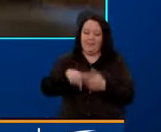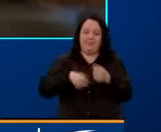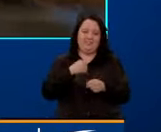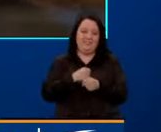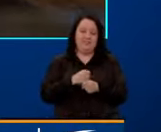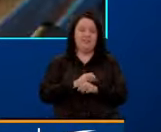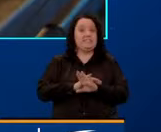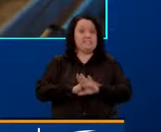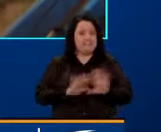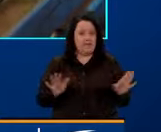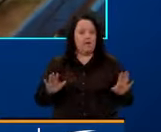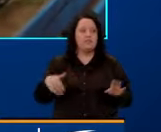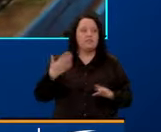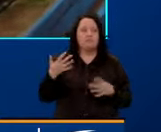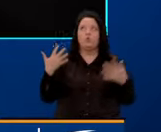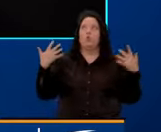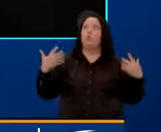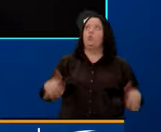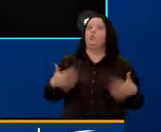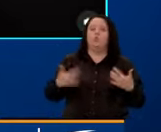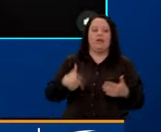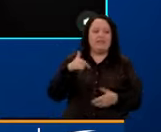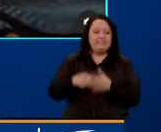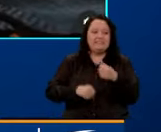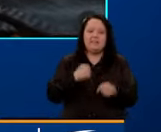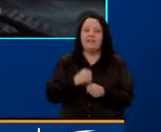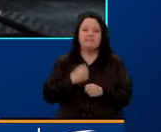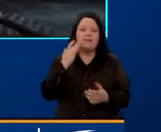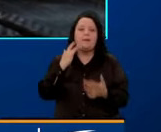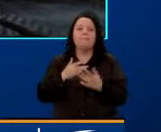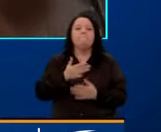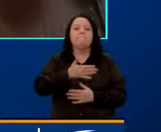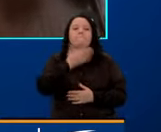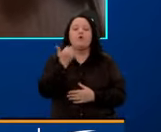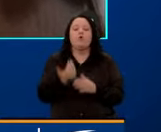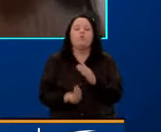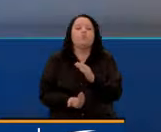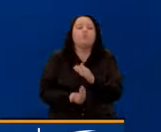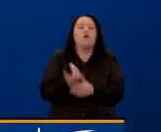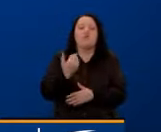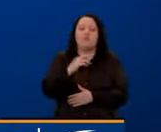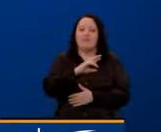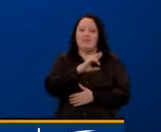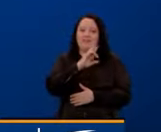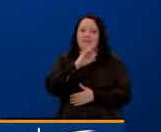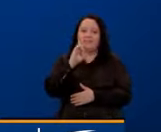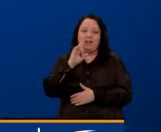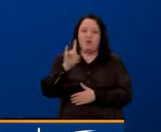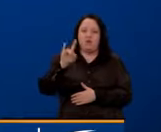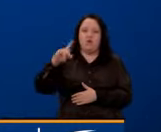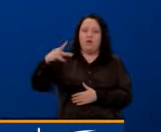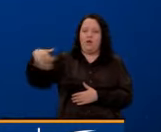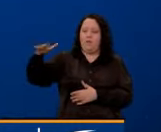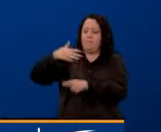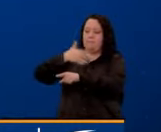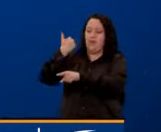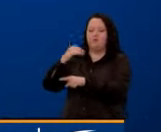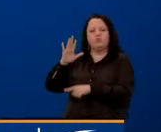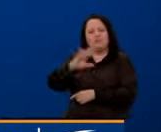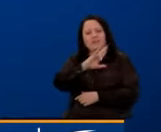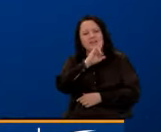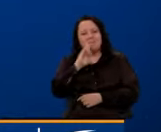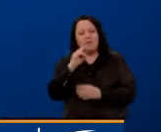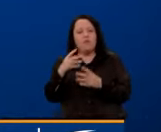luego algo increíble que pasó este año fue que nos dieron el mejor nuevo restaurante de todo el Reino Unido la mística de su restaurante humo es